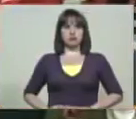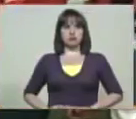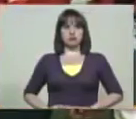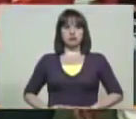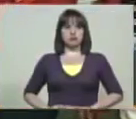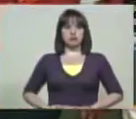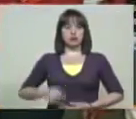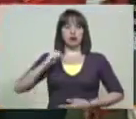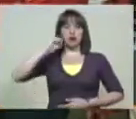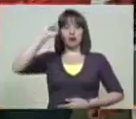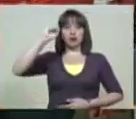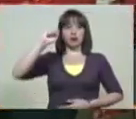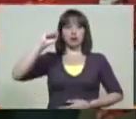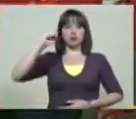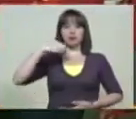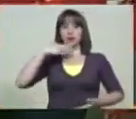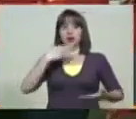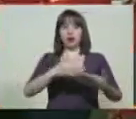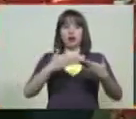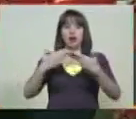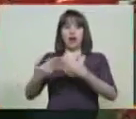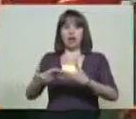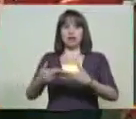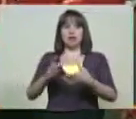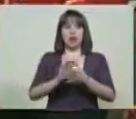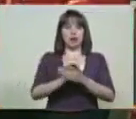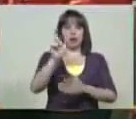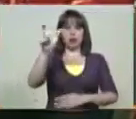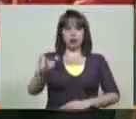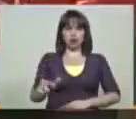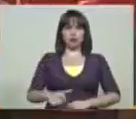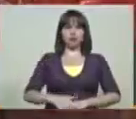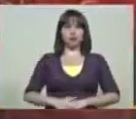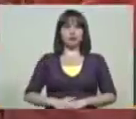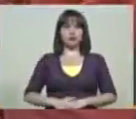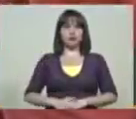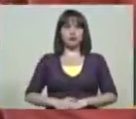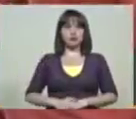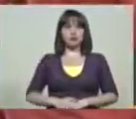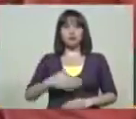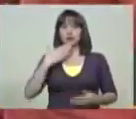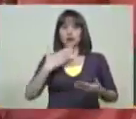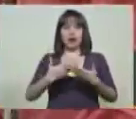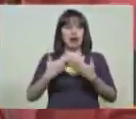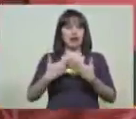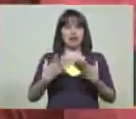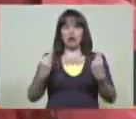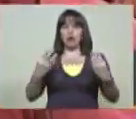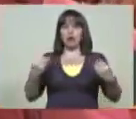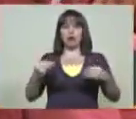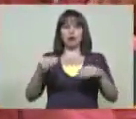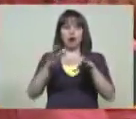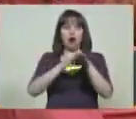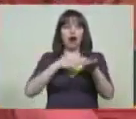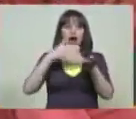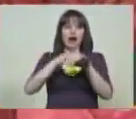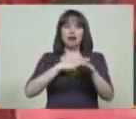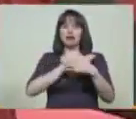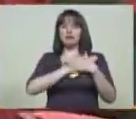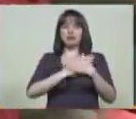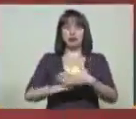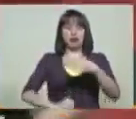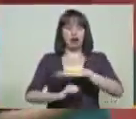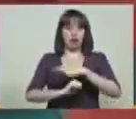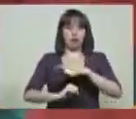que viva gracias querido compañero le agradecemos tanto cariño y tanta solidaridad y desde aquí de